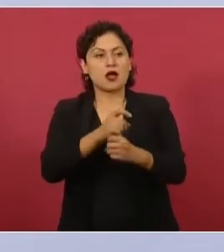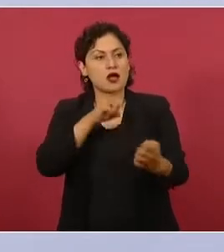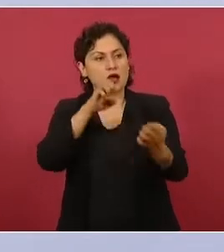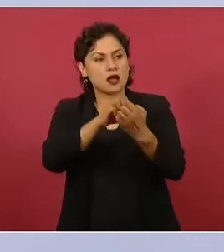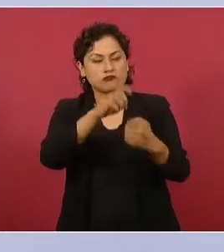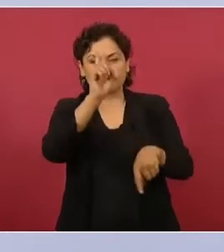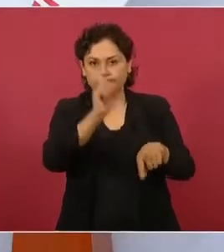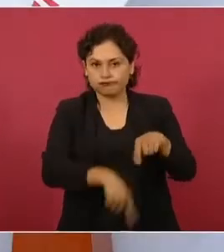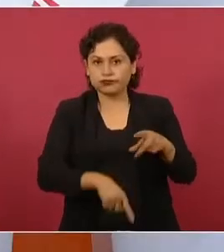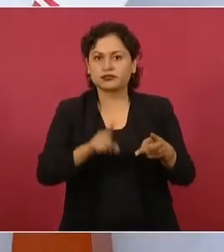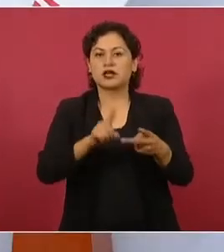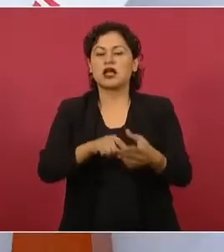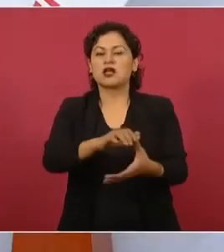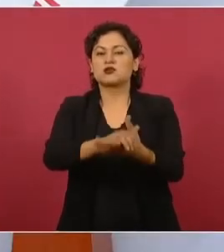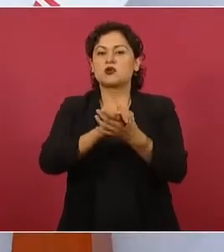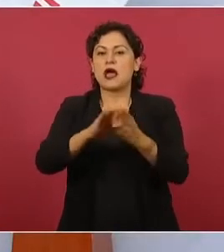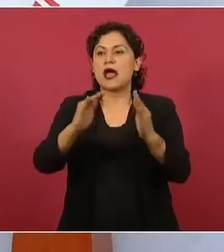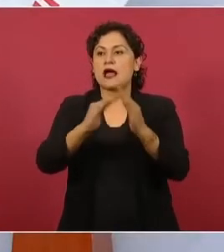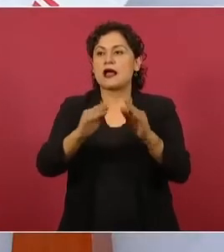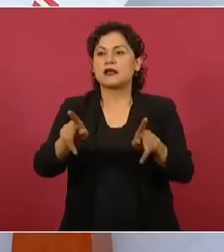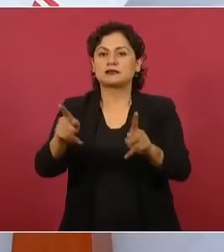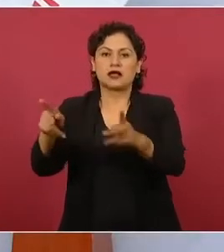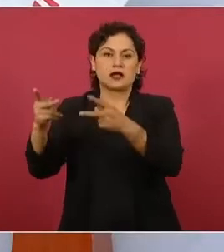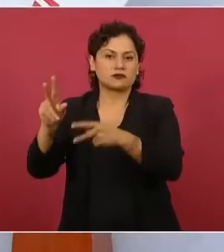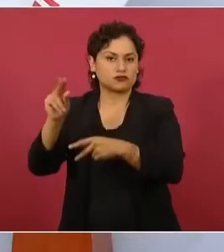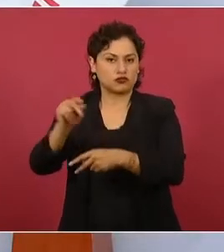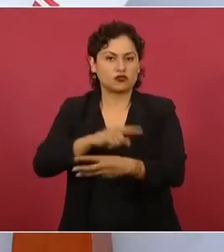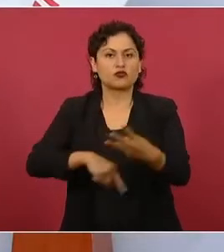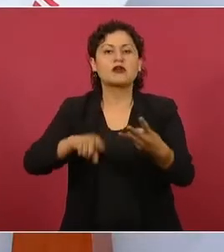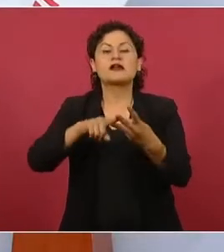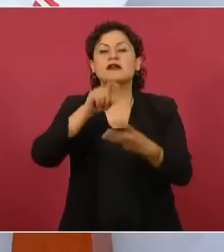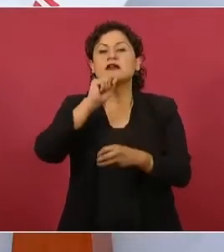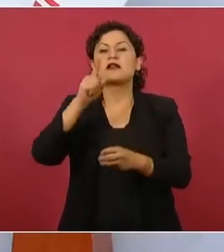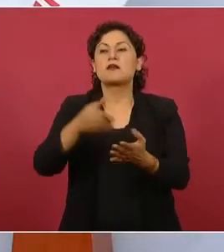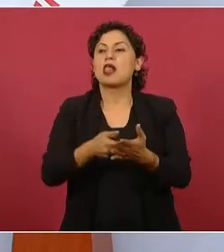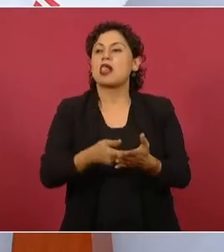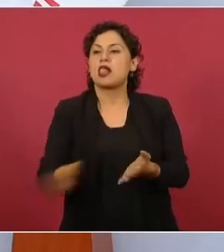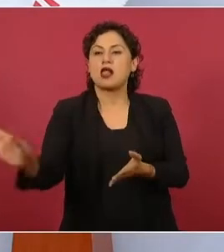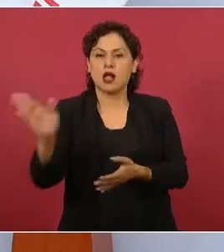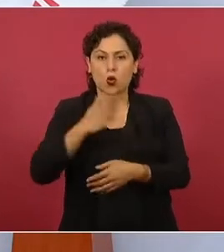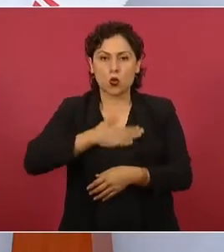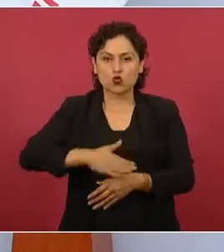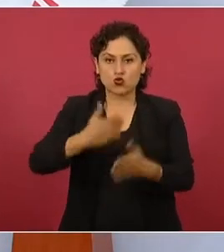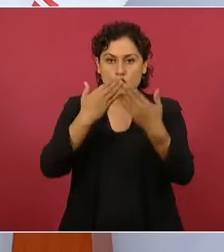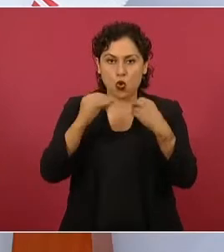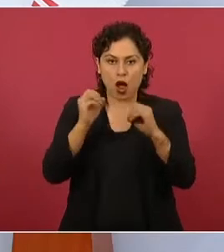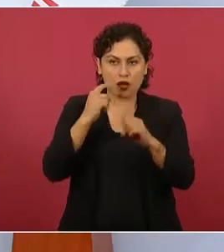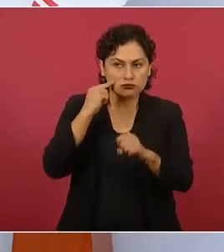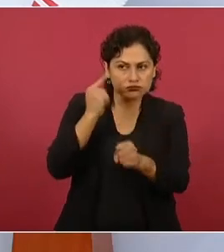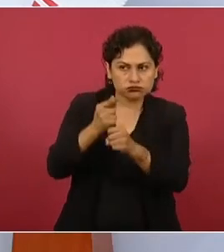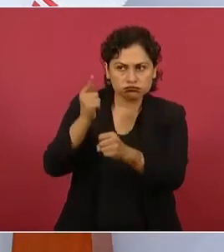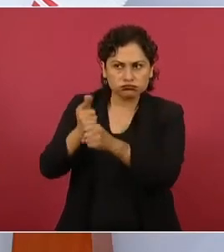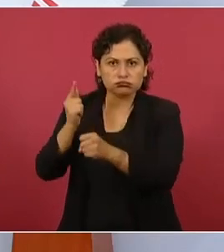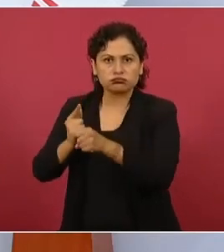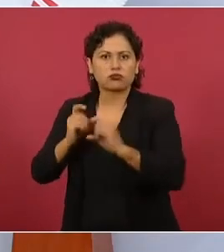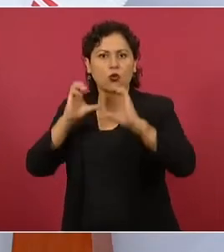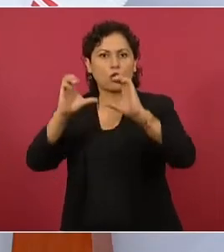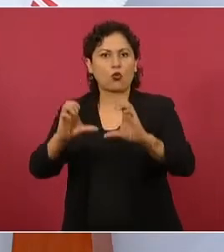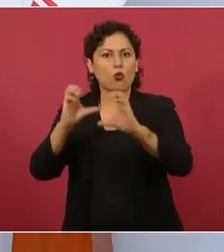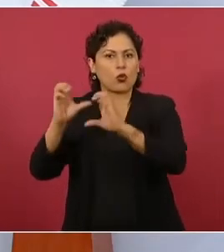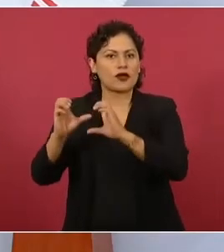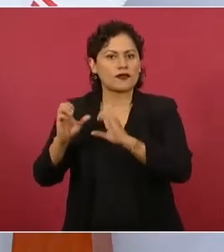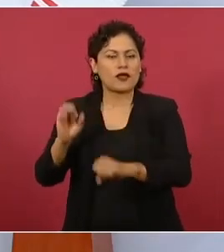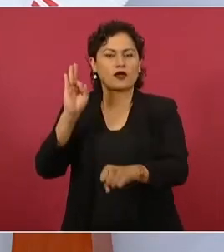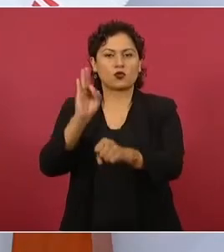las subastas de vivienda y prohibimos cualquier desalojo por causas injustas. Nos dedicamos, pues, a hacer realidad un